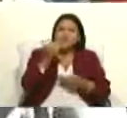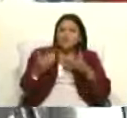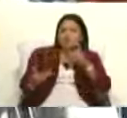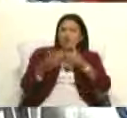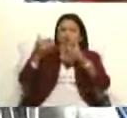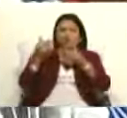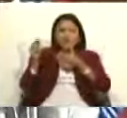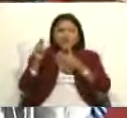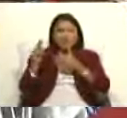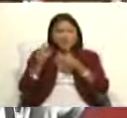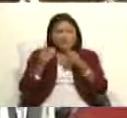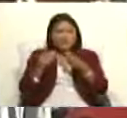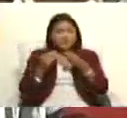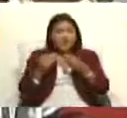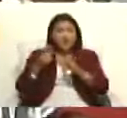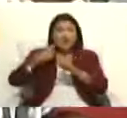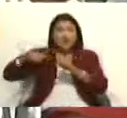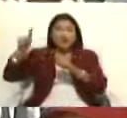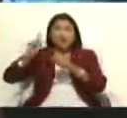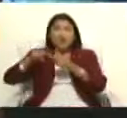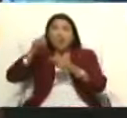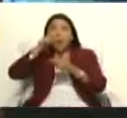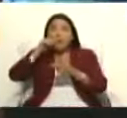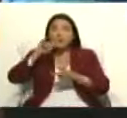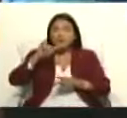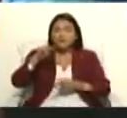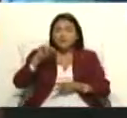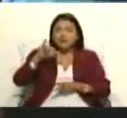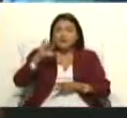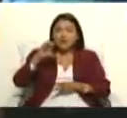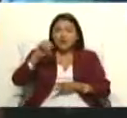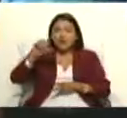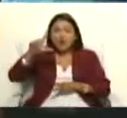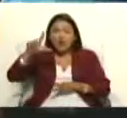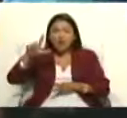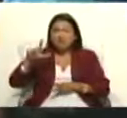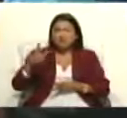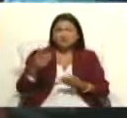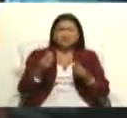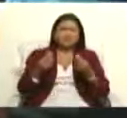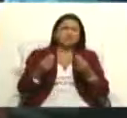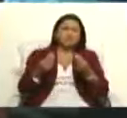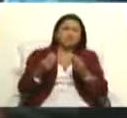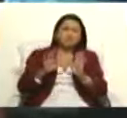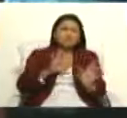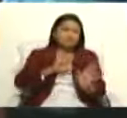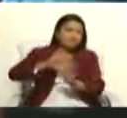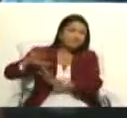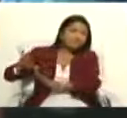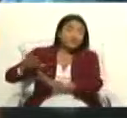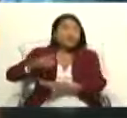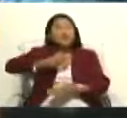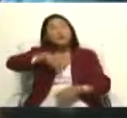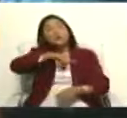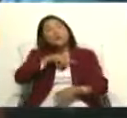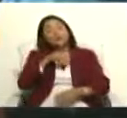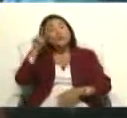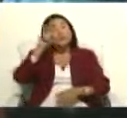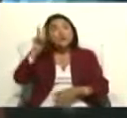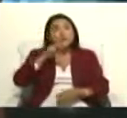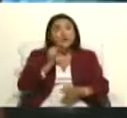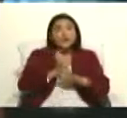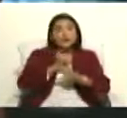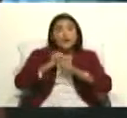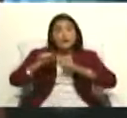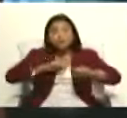y habla el otro señor Nicol en la misma onda pues nosotros estamos aquí en Venezuela haciendo lo que corresponde en un